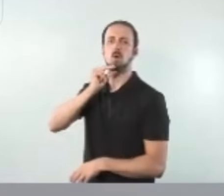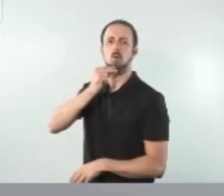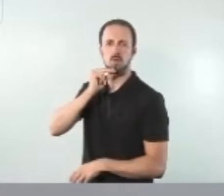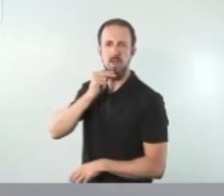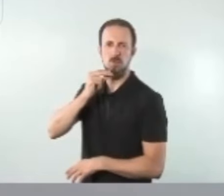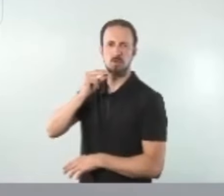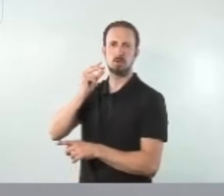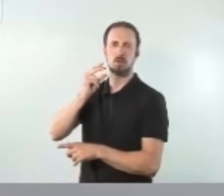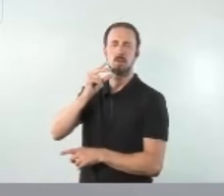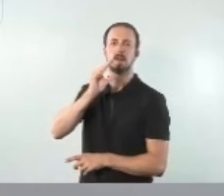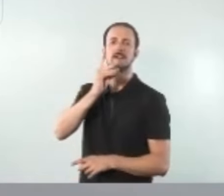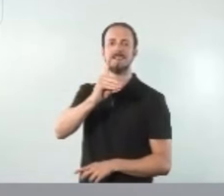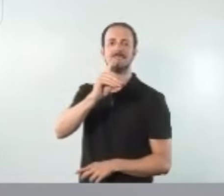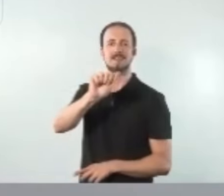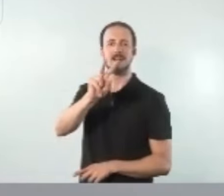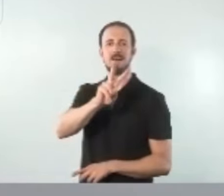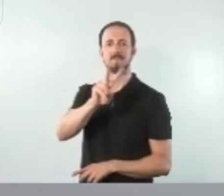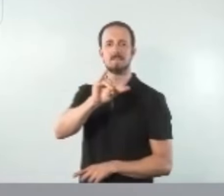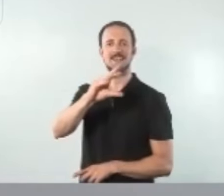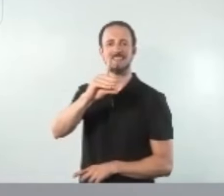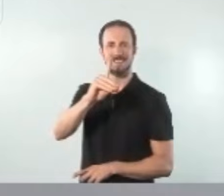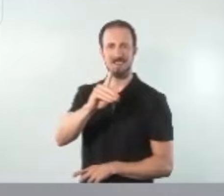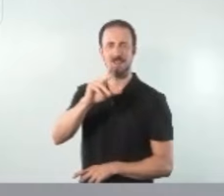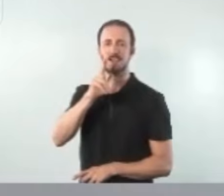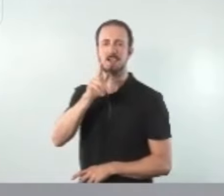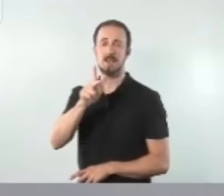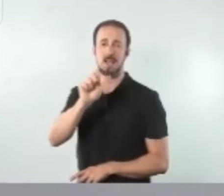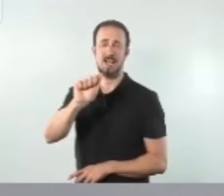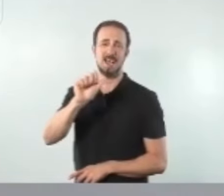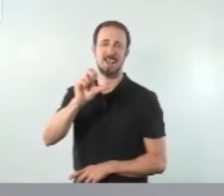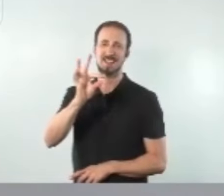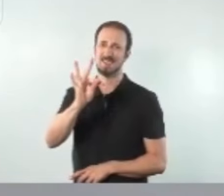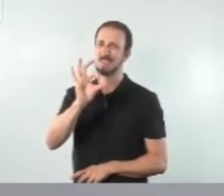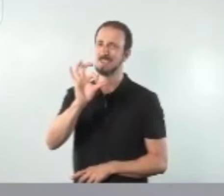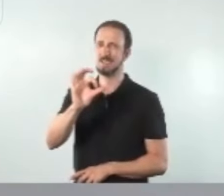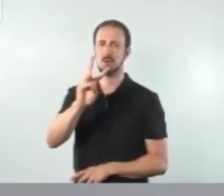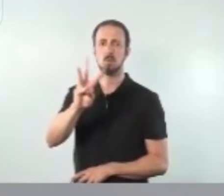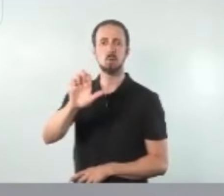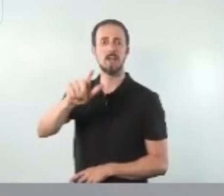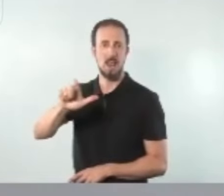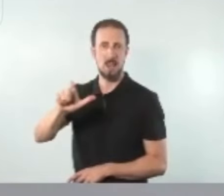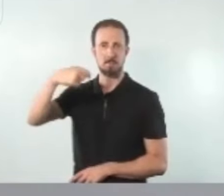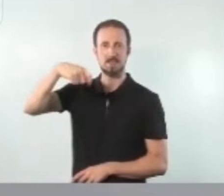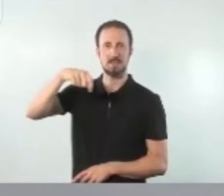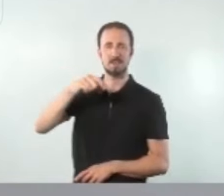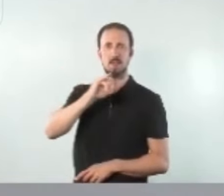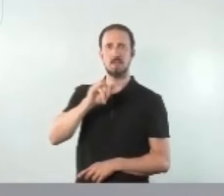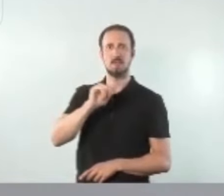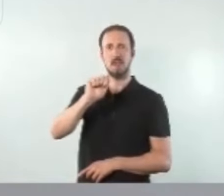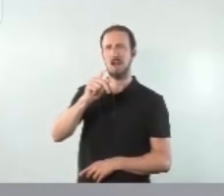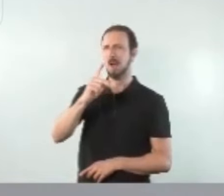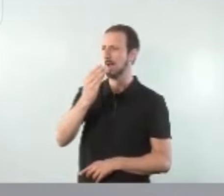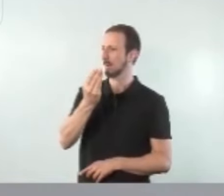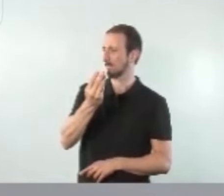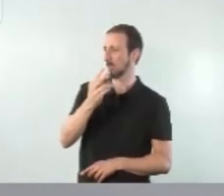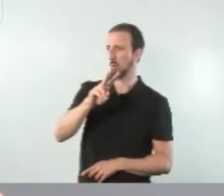David Hatchwell, el presidente de ZACU, que con una carta de recomendación, simplemente con una carta de recomendación de la señora